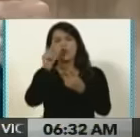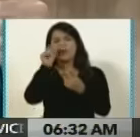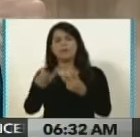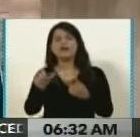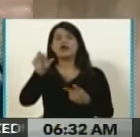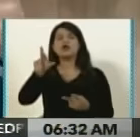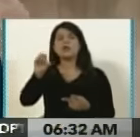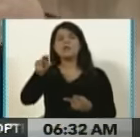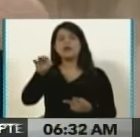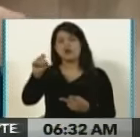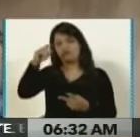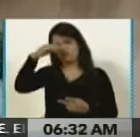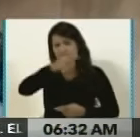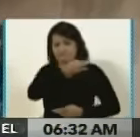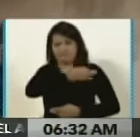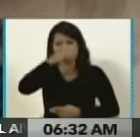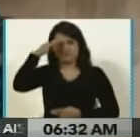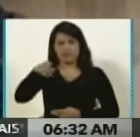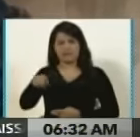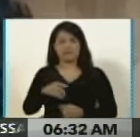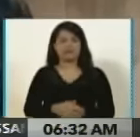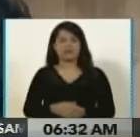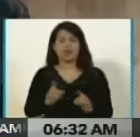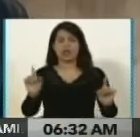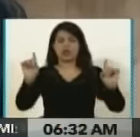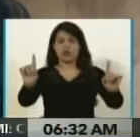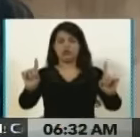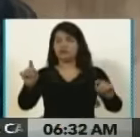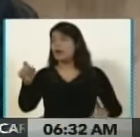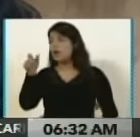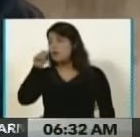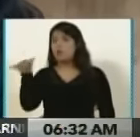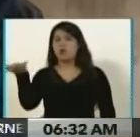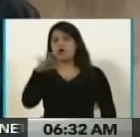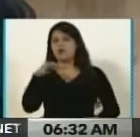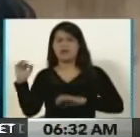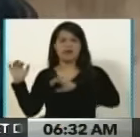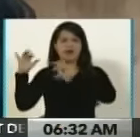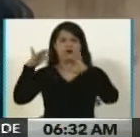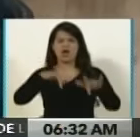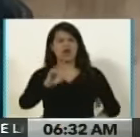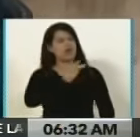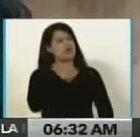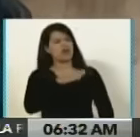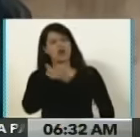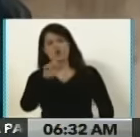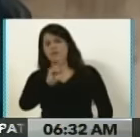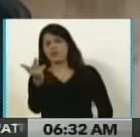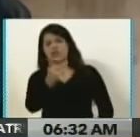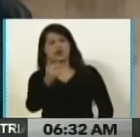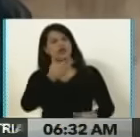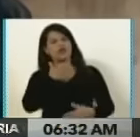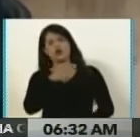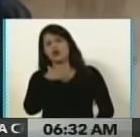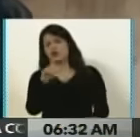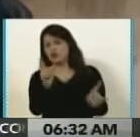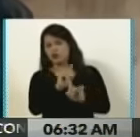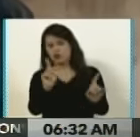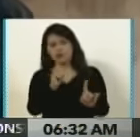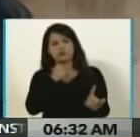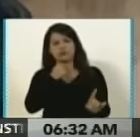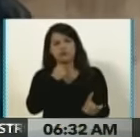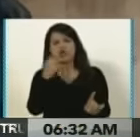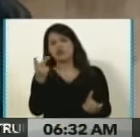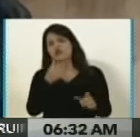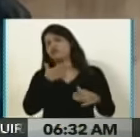Villate, ¿no? La gente se lanza a la calle pidiendo la salida de estos dos militares, ¿no? Y